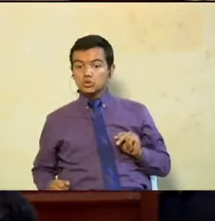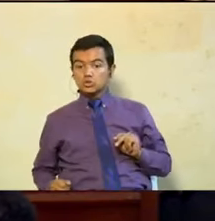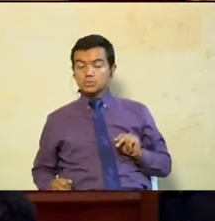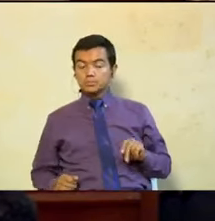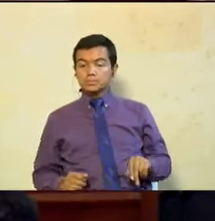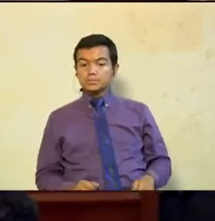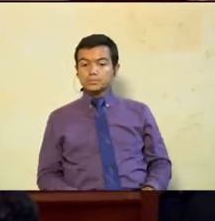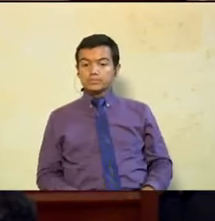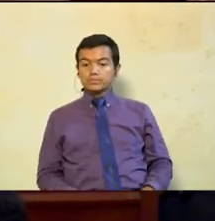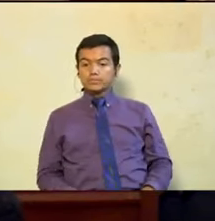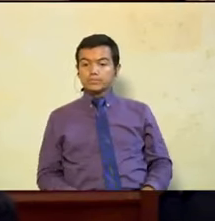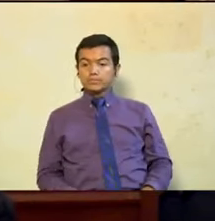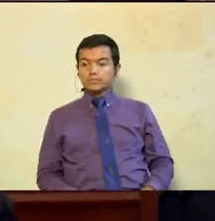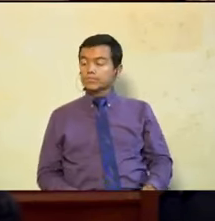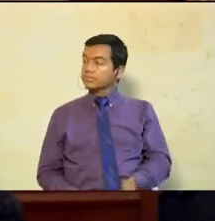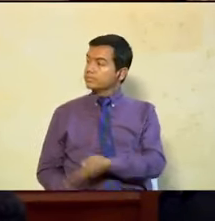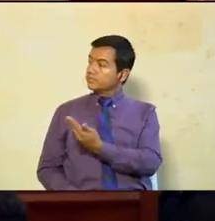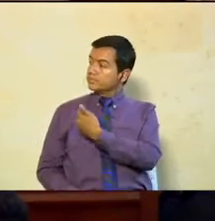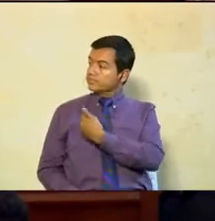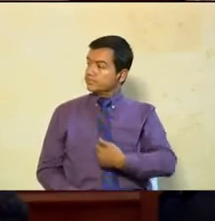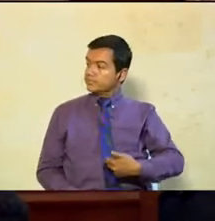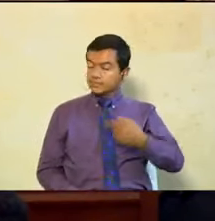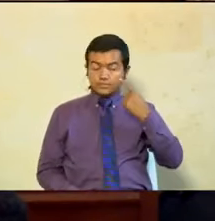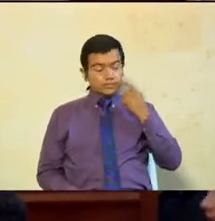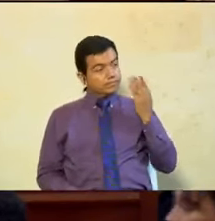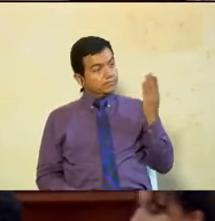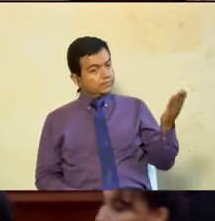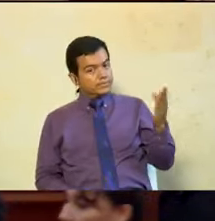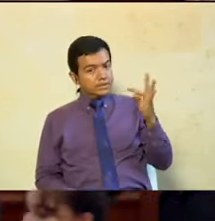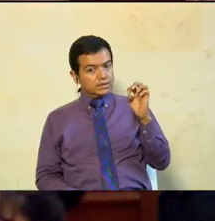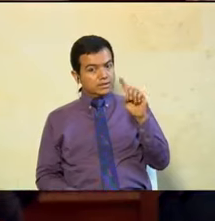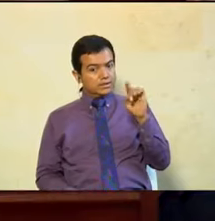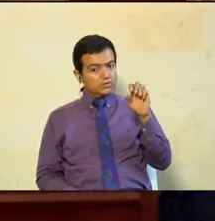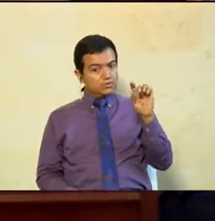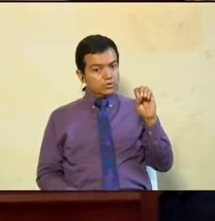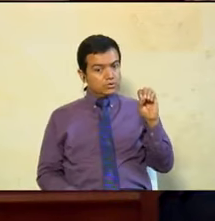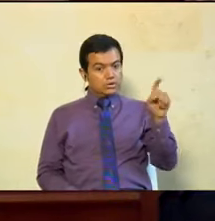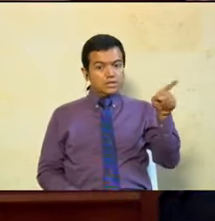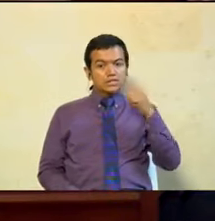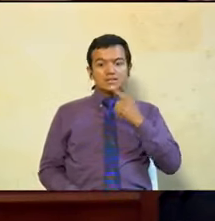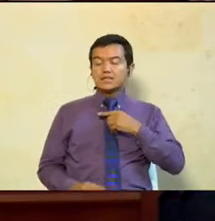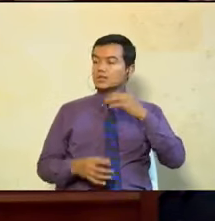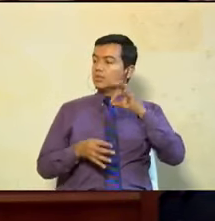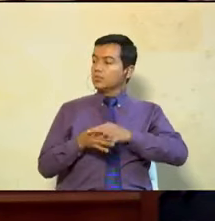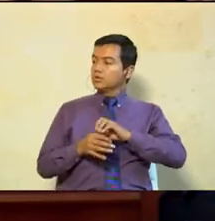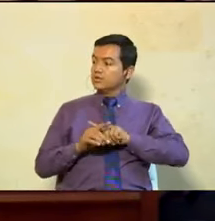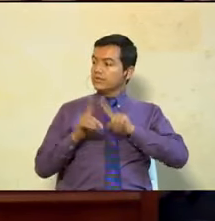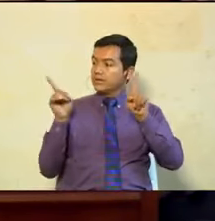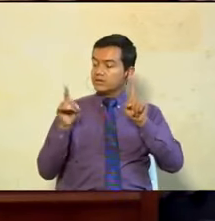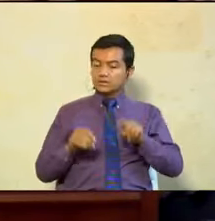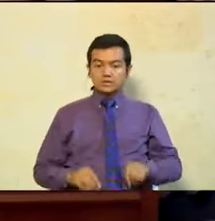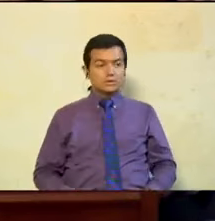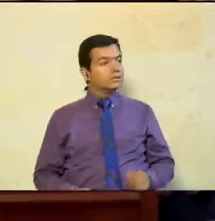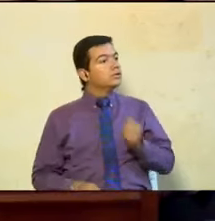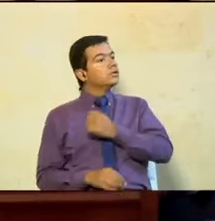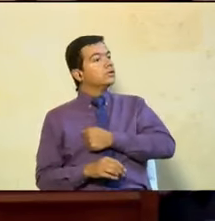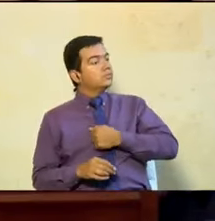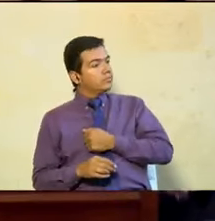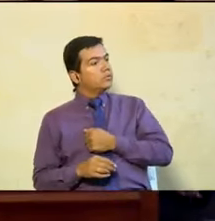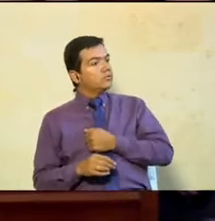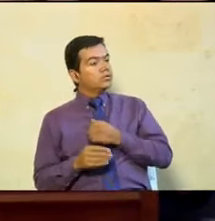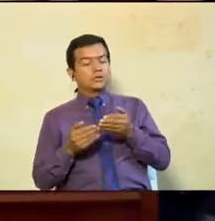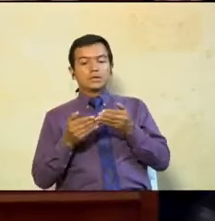proposiciones señor presidente el doctor teléfo pedra está pidiendo votación nominal el registro